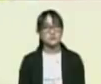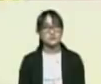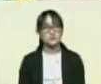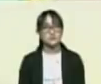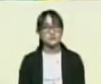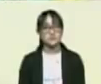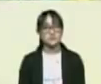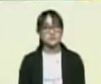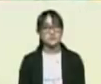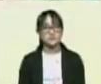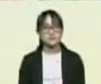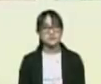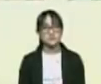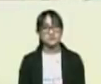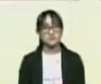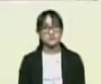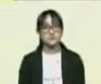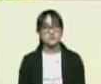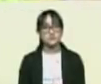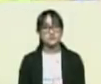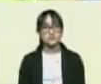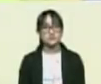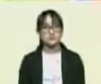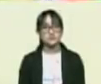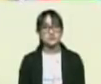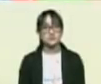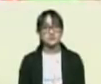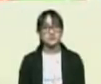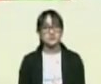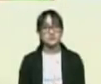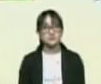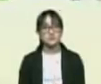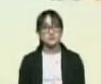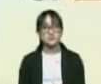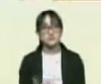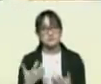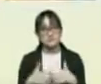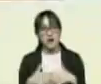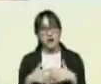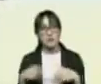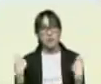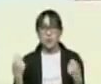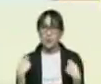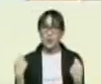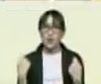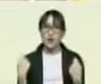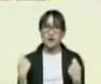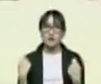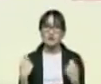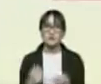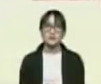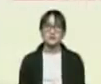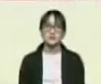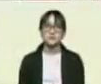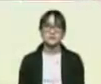El uno más diez. Vamos a desplegar una maquinaria popular imbatible.